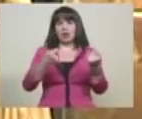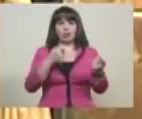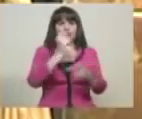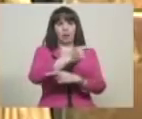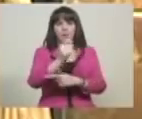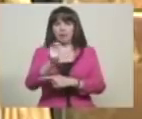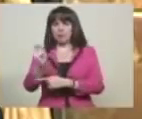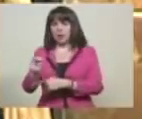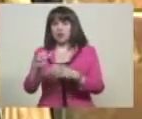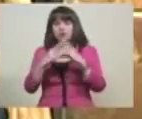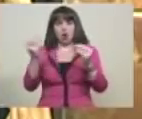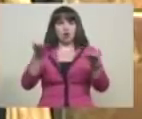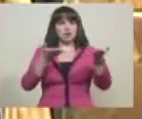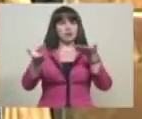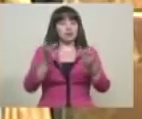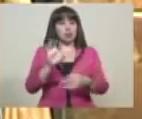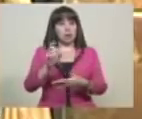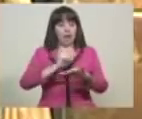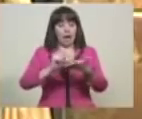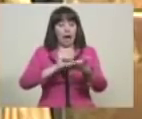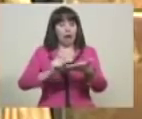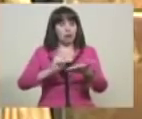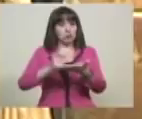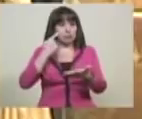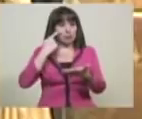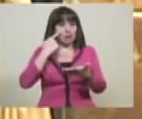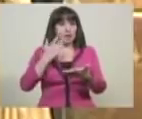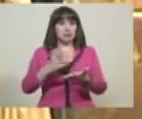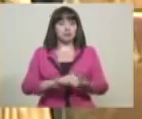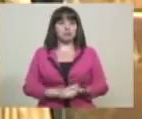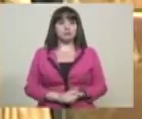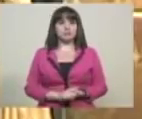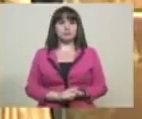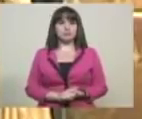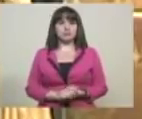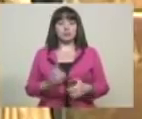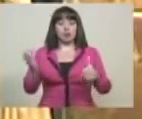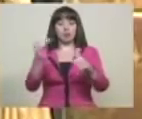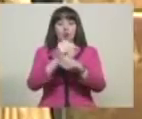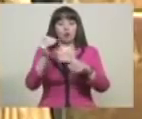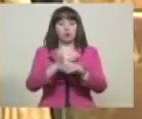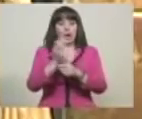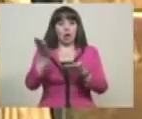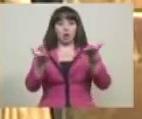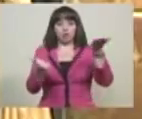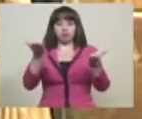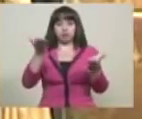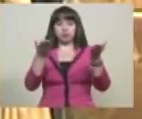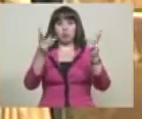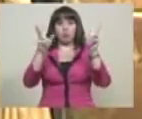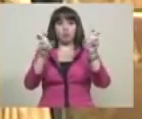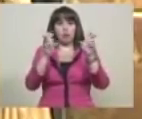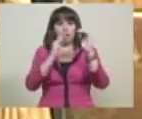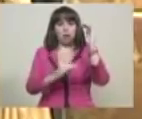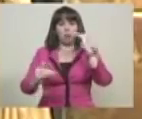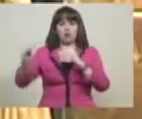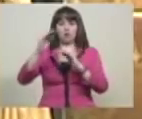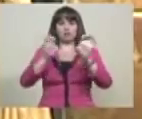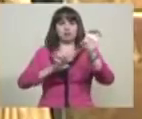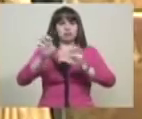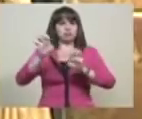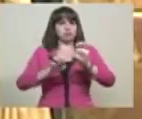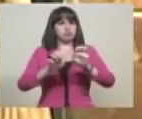bienes y servicios del país. Tomen nota, compañero. Conseguir un equilibrio revaluador, un